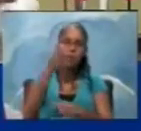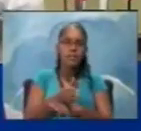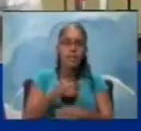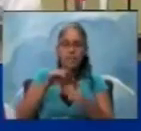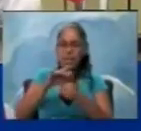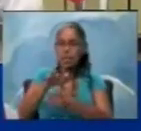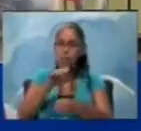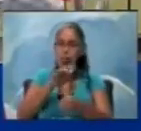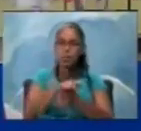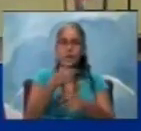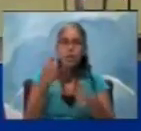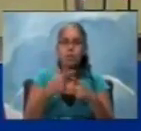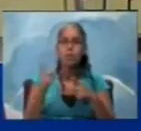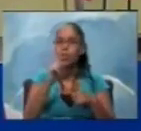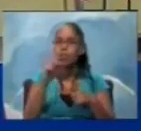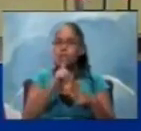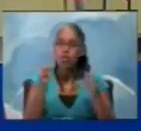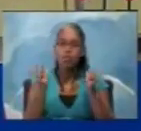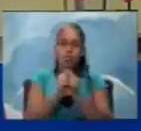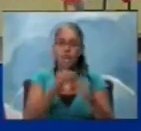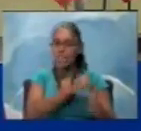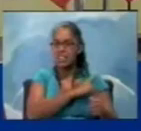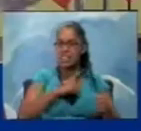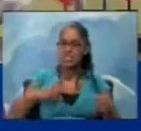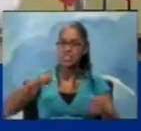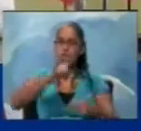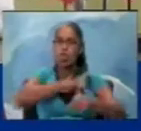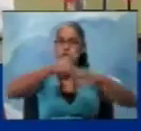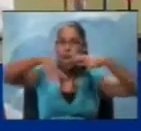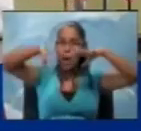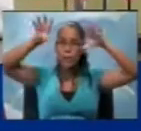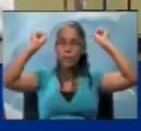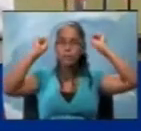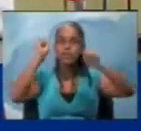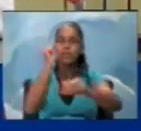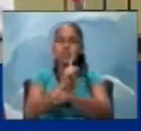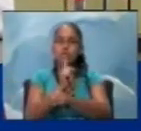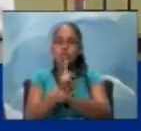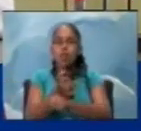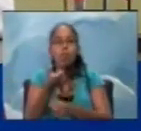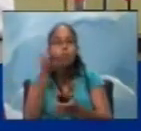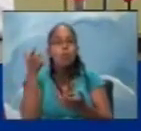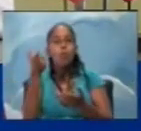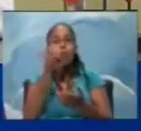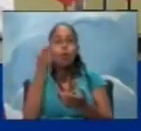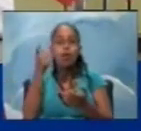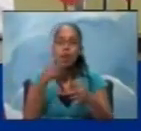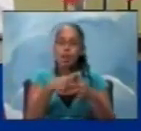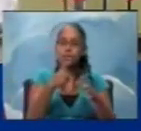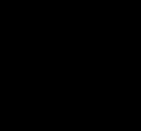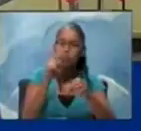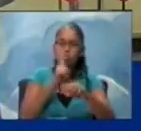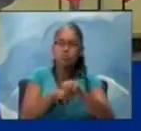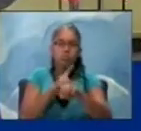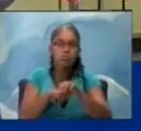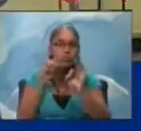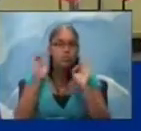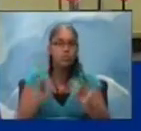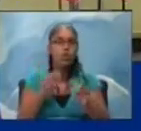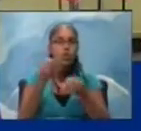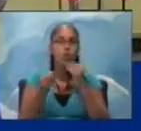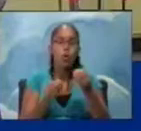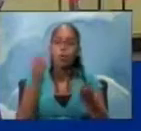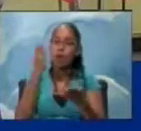multitud, pero no con el deseo de aprender, sino buscando ocasión como para